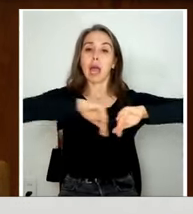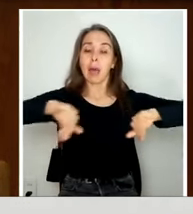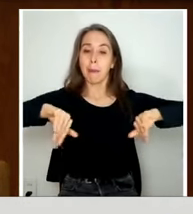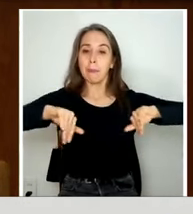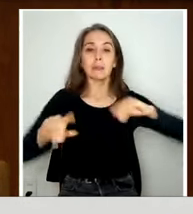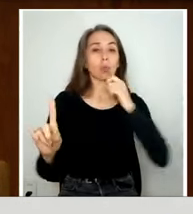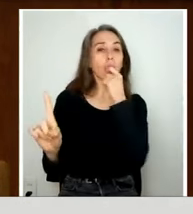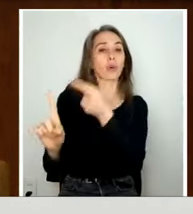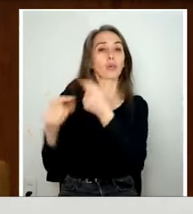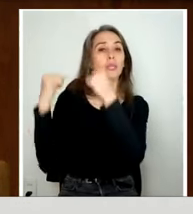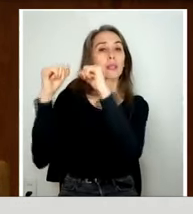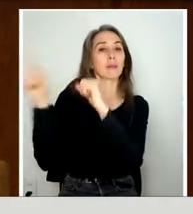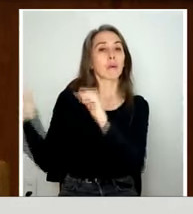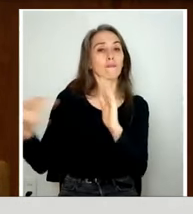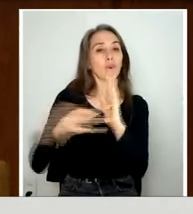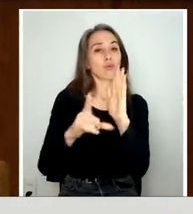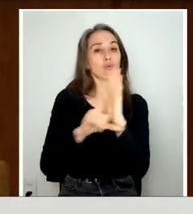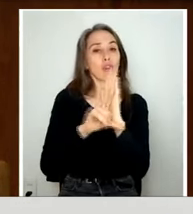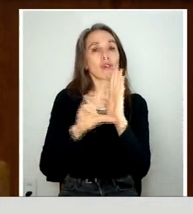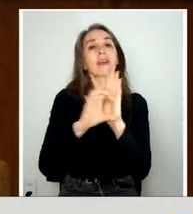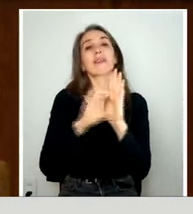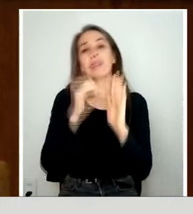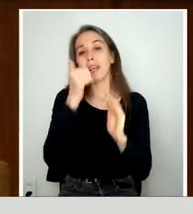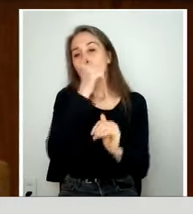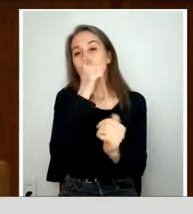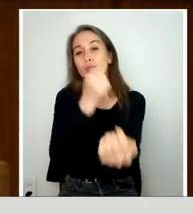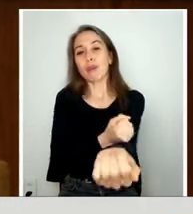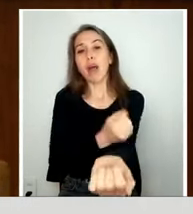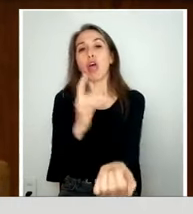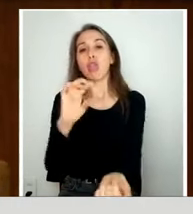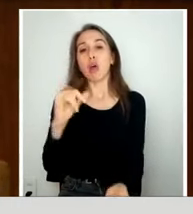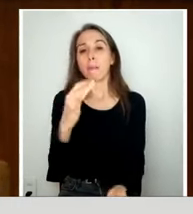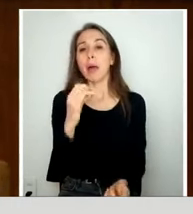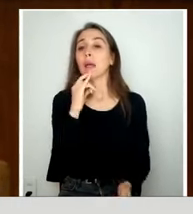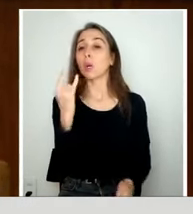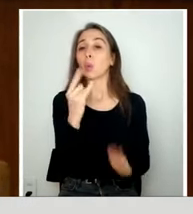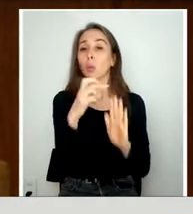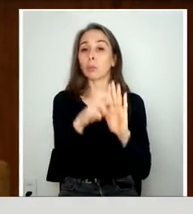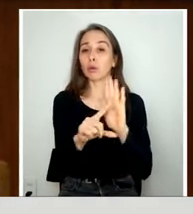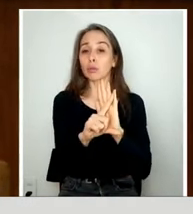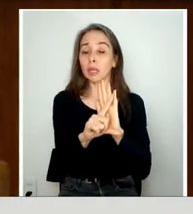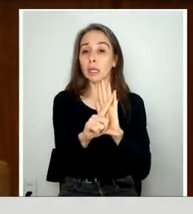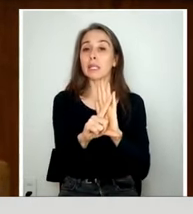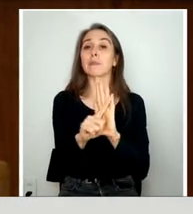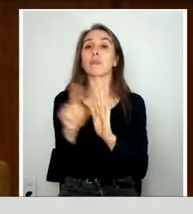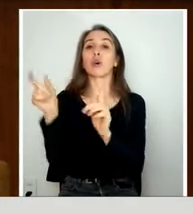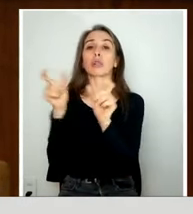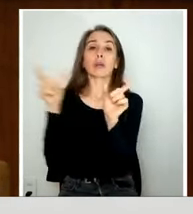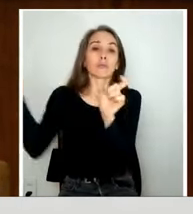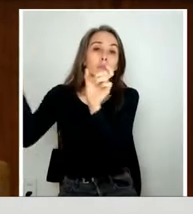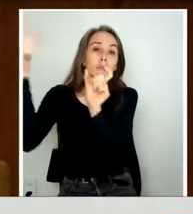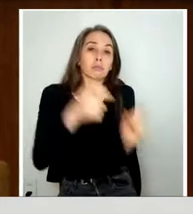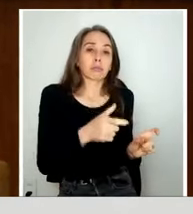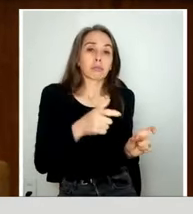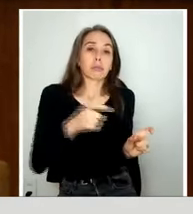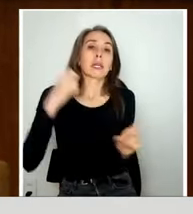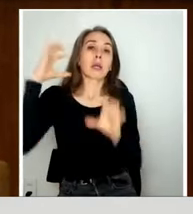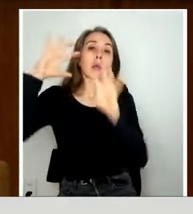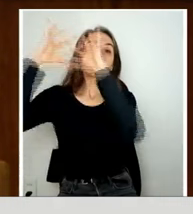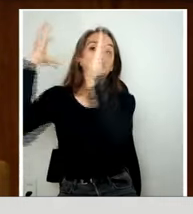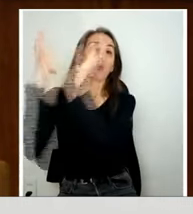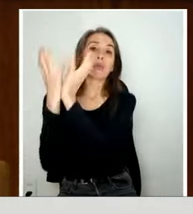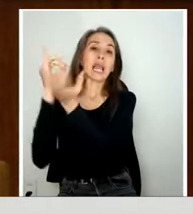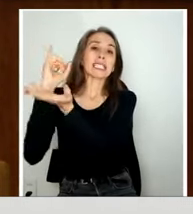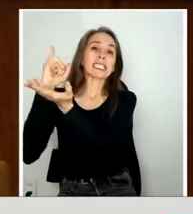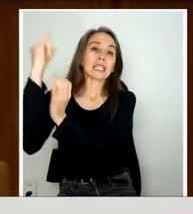adicionalmente esta modificación legal se plantea en el sentido de urgencia que imprime la auditoría efectuada por la agencia mundial antidopaje al sistema